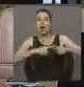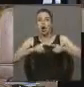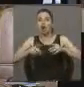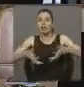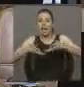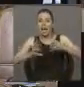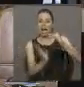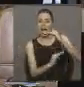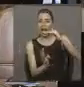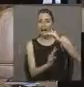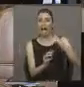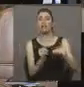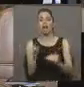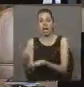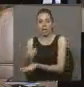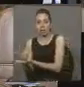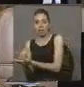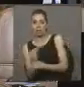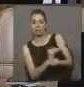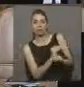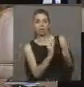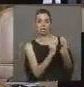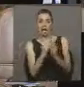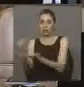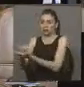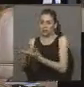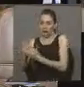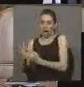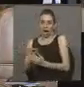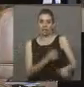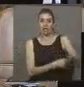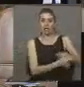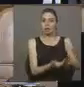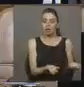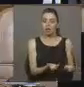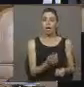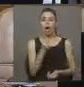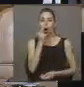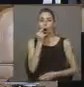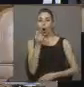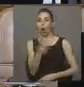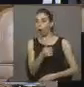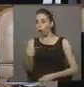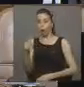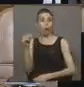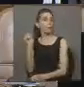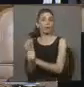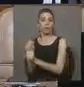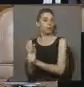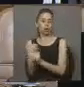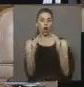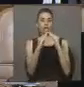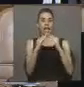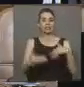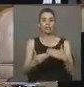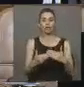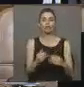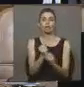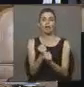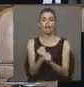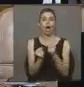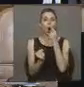porción de la economía hogar a la casa. Hoy día se trabaja, no es el hombre solamente que trabaja. La casa funciona mejor cuando